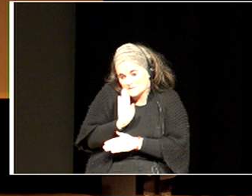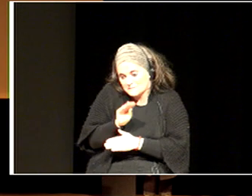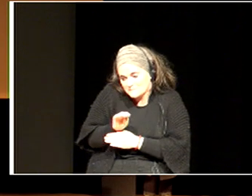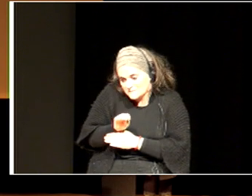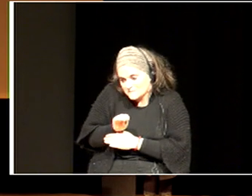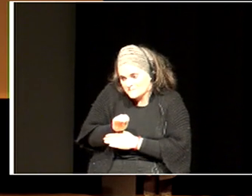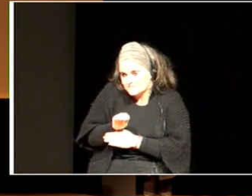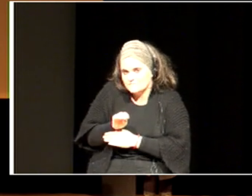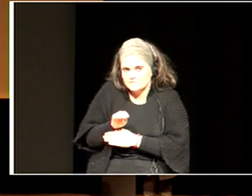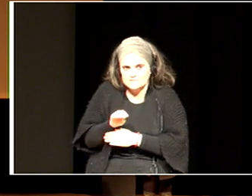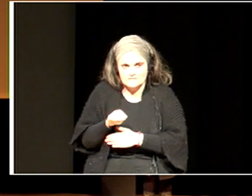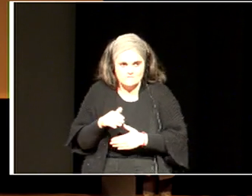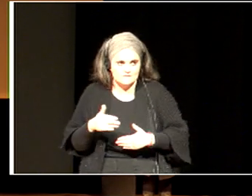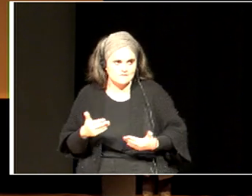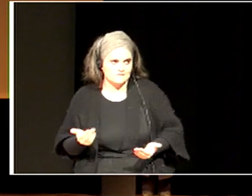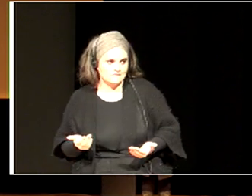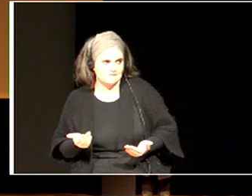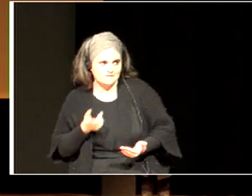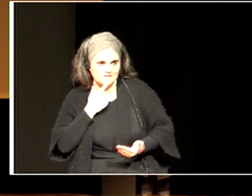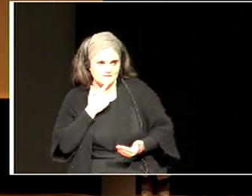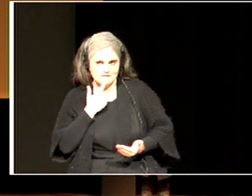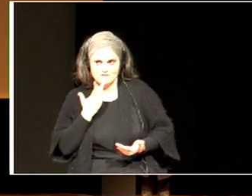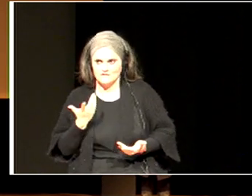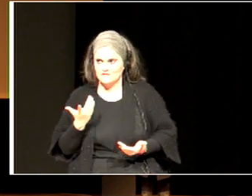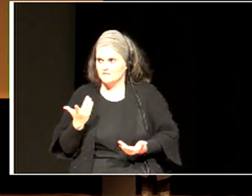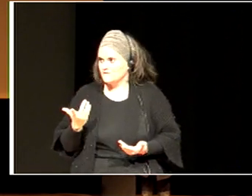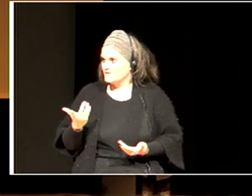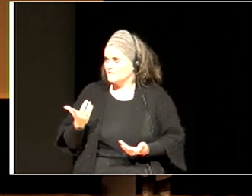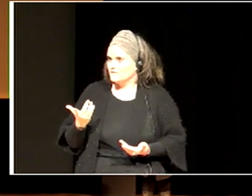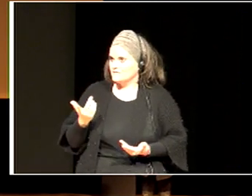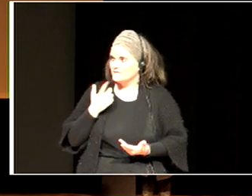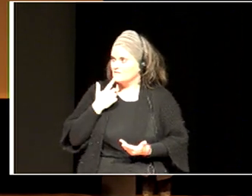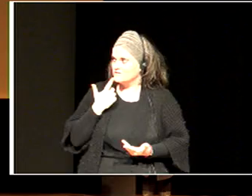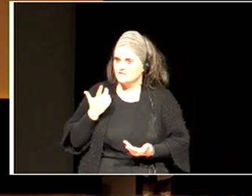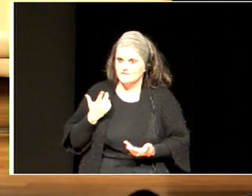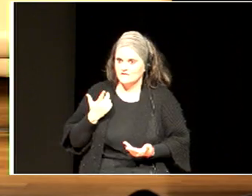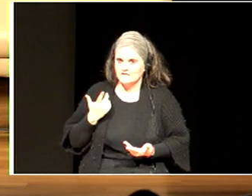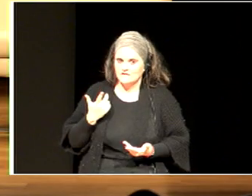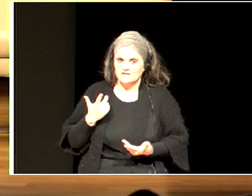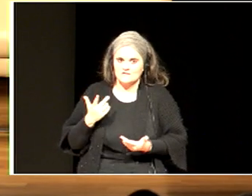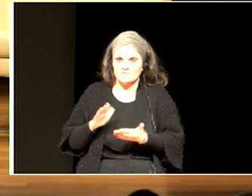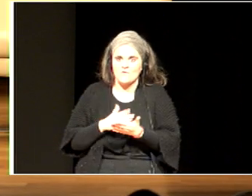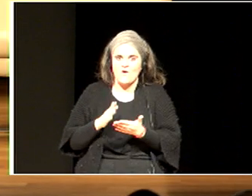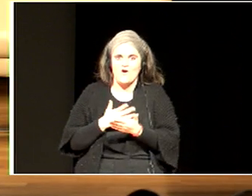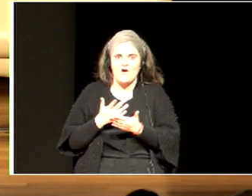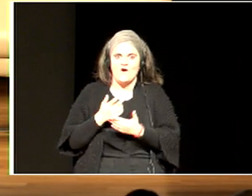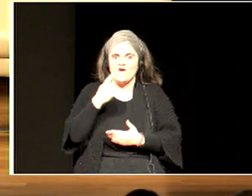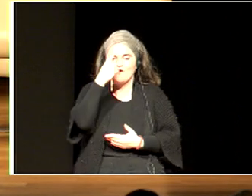dices estoy asistiendo a entonces a un capítulo de pocoyó